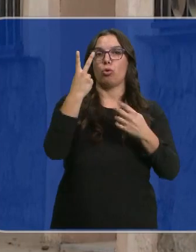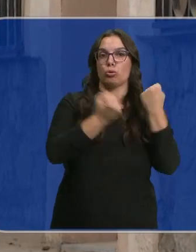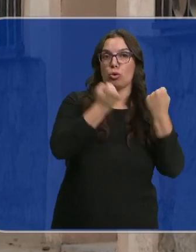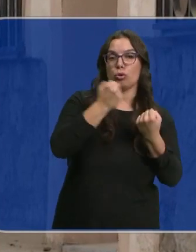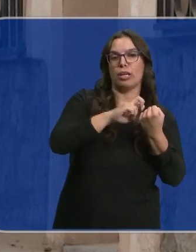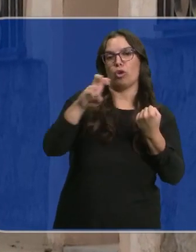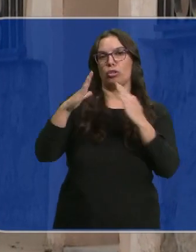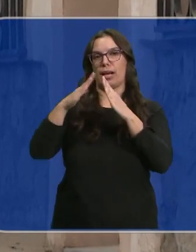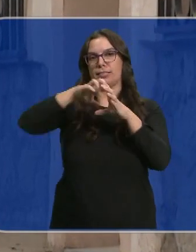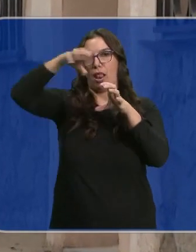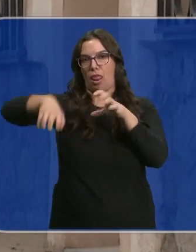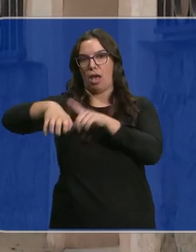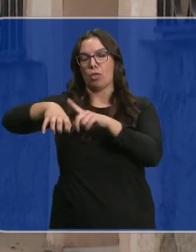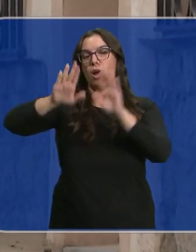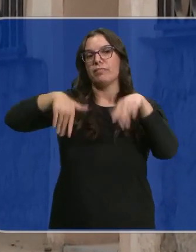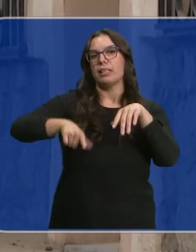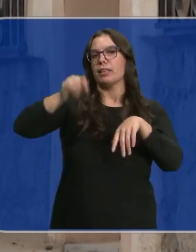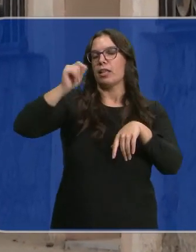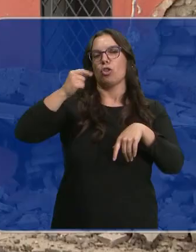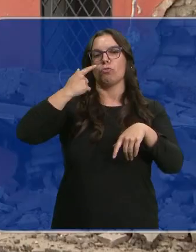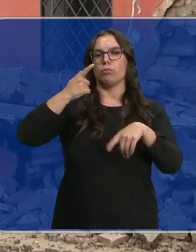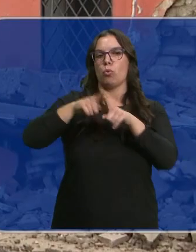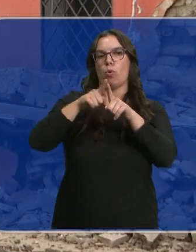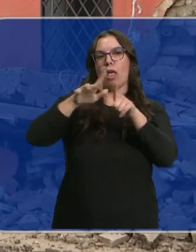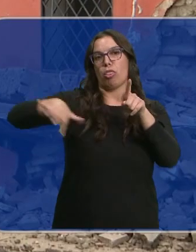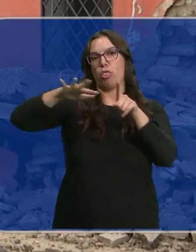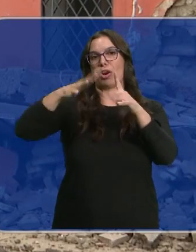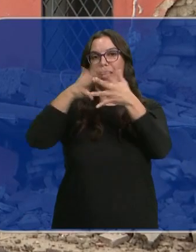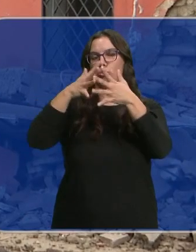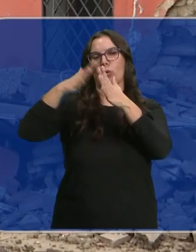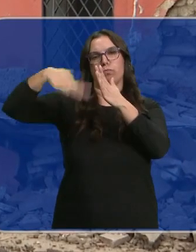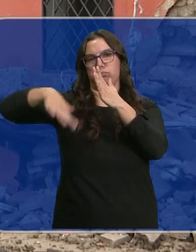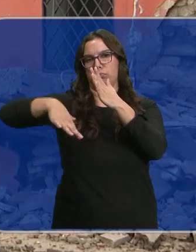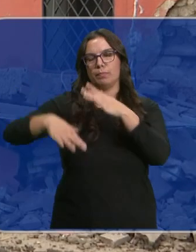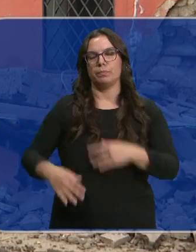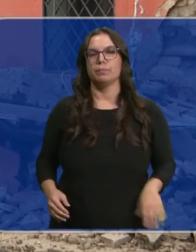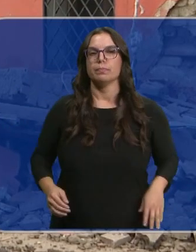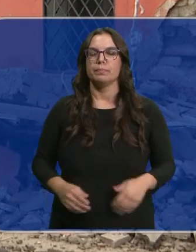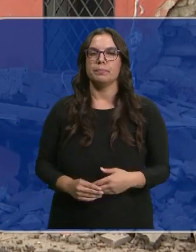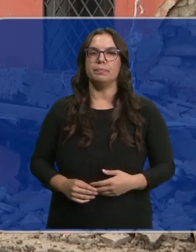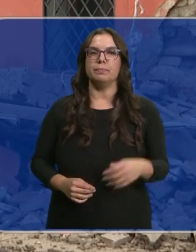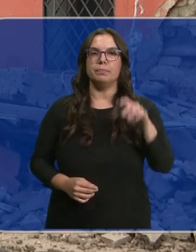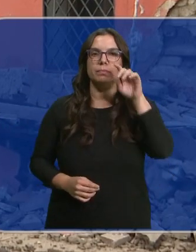vivienda colindante. Se ha decidido finalmente demoler parcialmente la estructura del edificio.